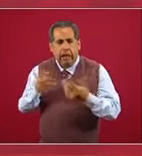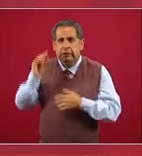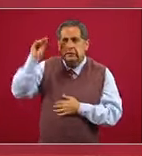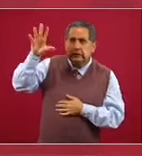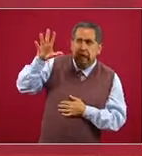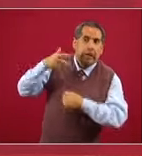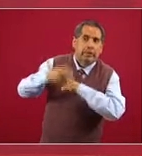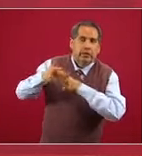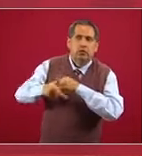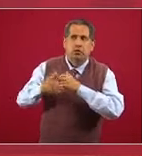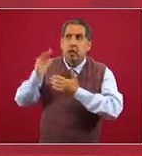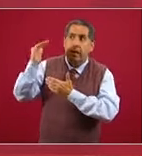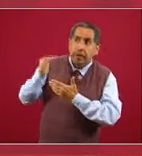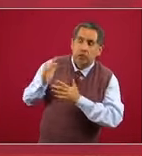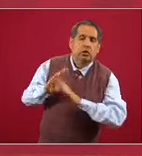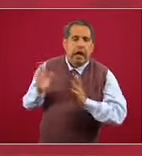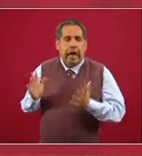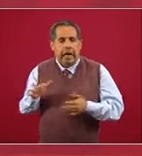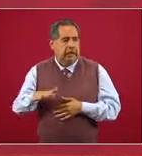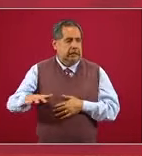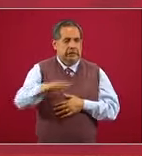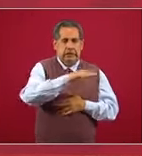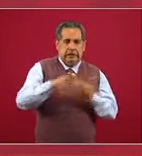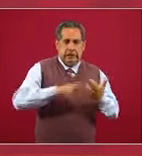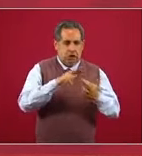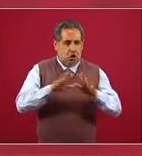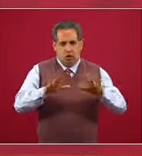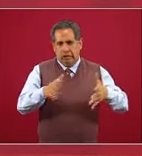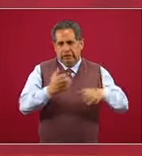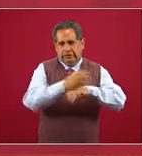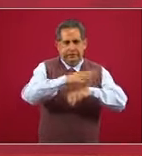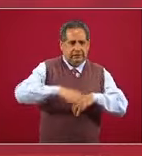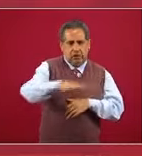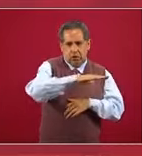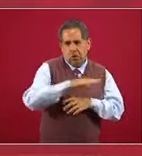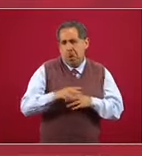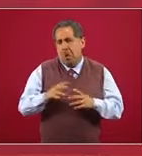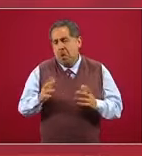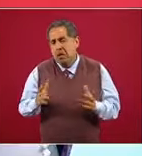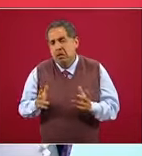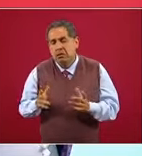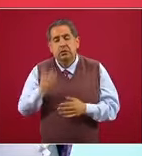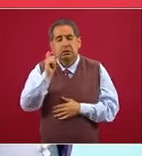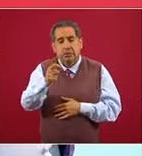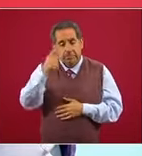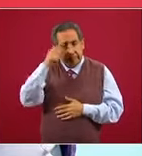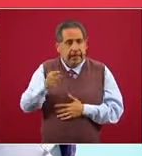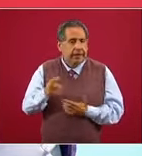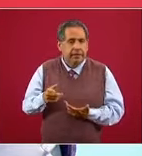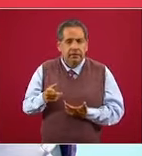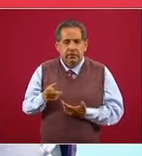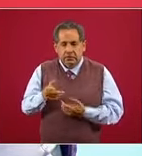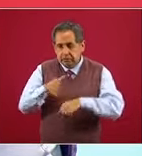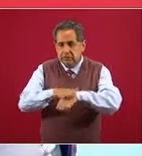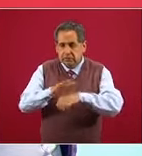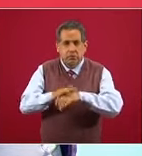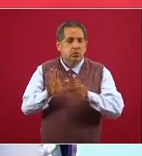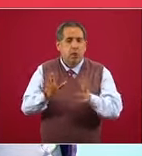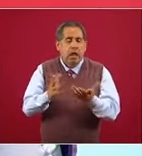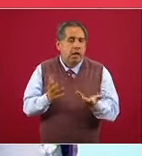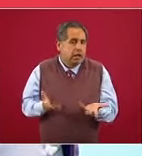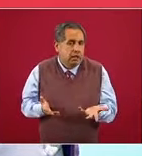riesgo en una región, en este caso en una entidad federativa, pretende precisamente indicar, ser